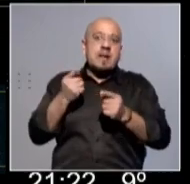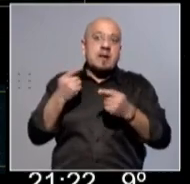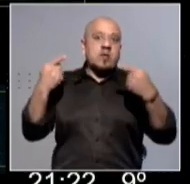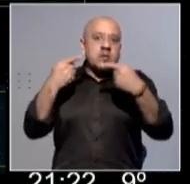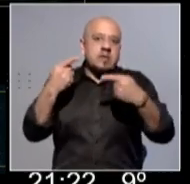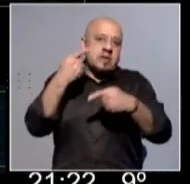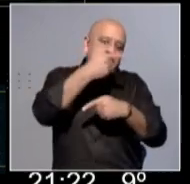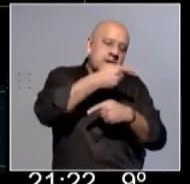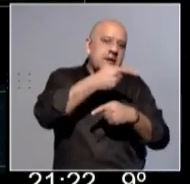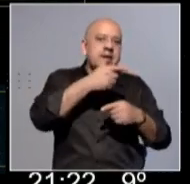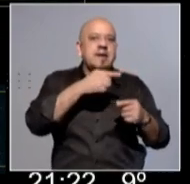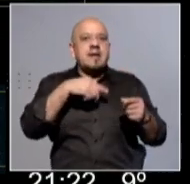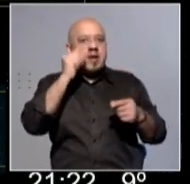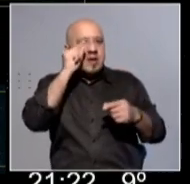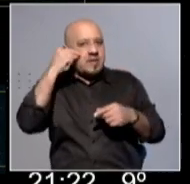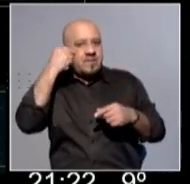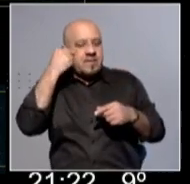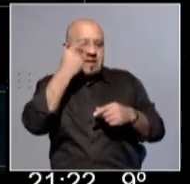más estadocéntrica,